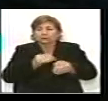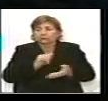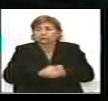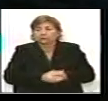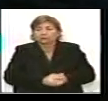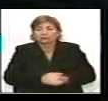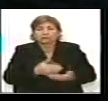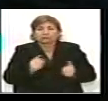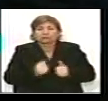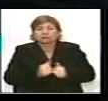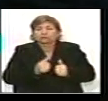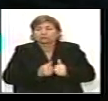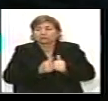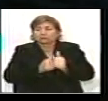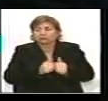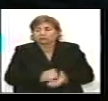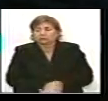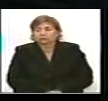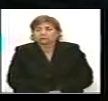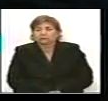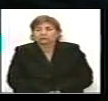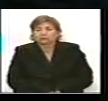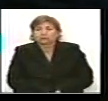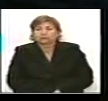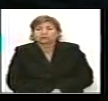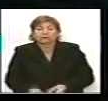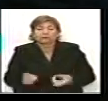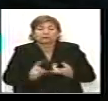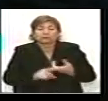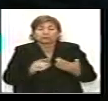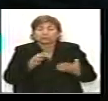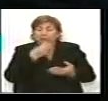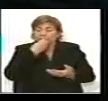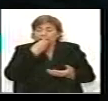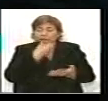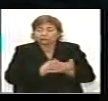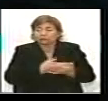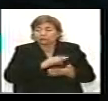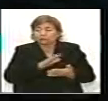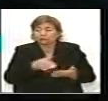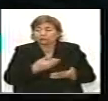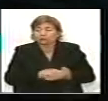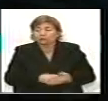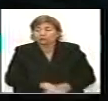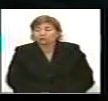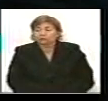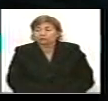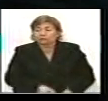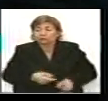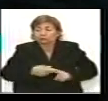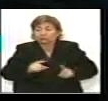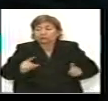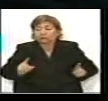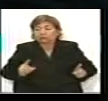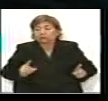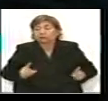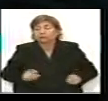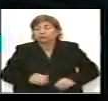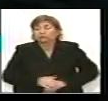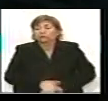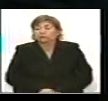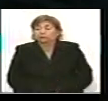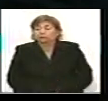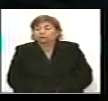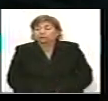la continuidad de las reestaciones. Hasta ahí todo iba bien, perfecto. Pero, ¿podría por favor colocar